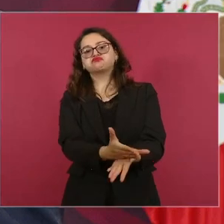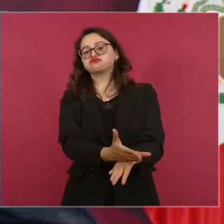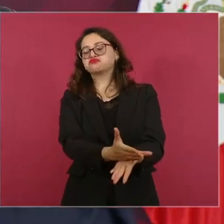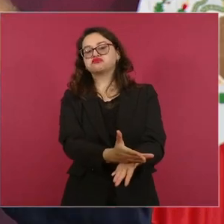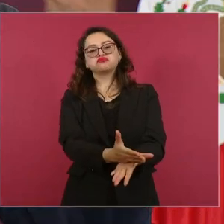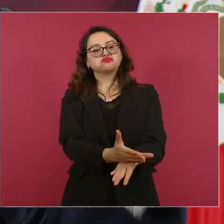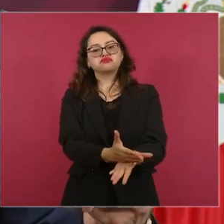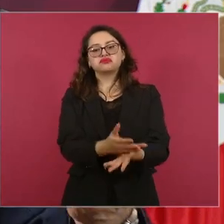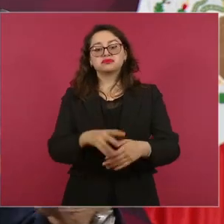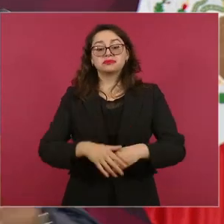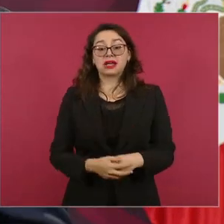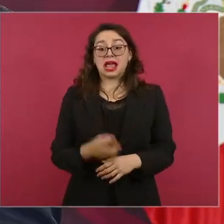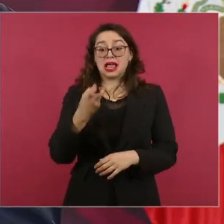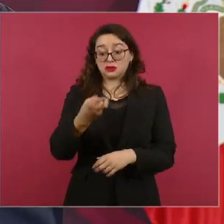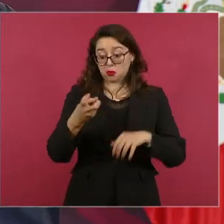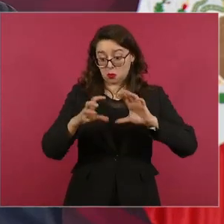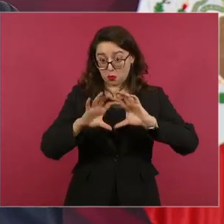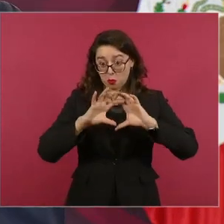un gran acuerdo